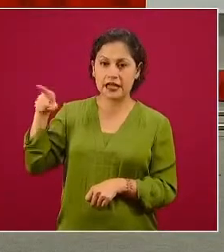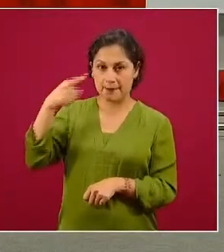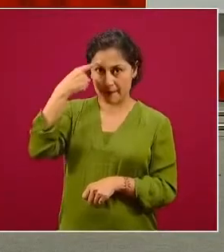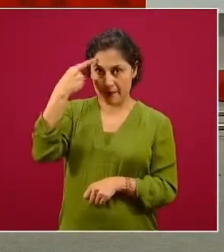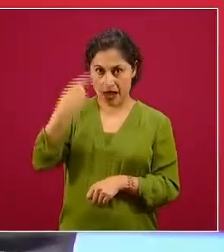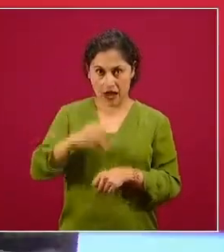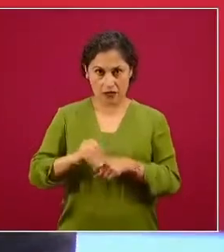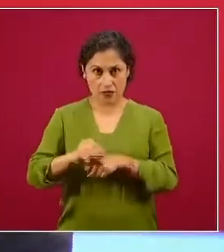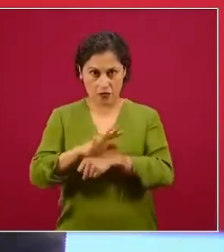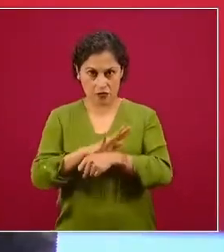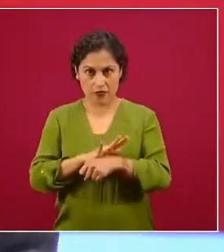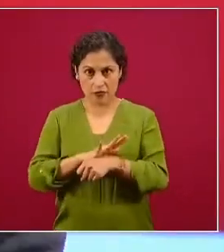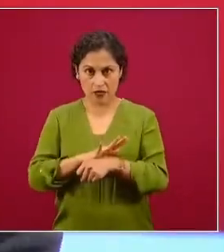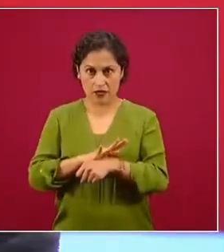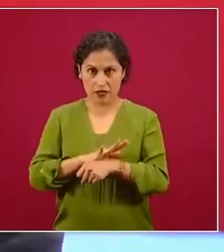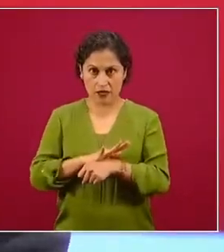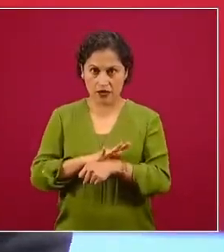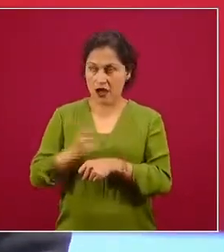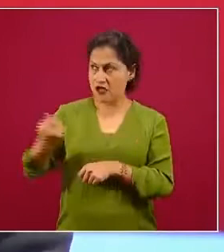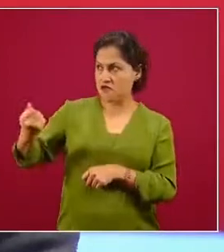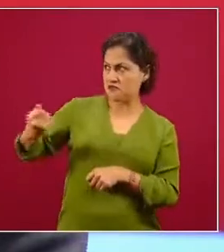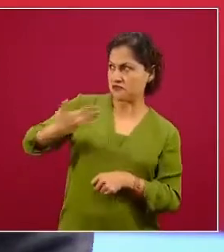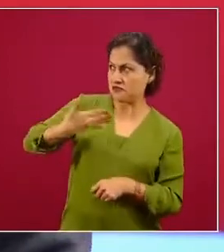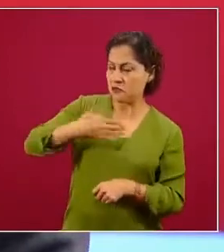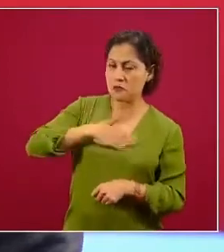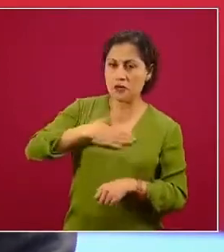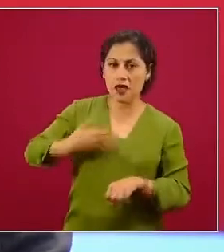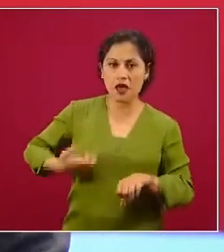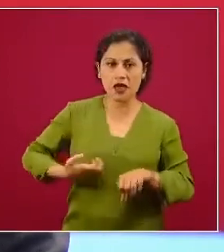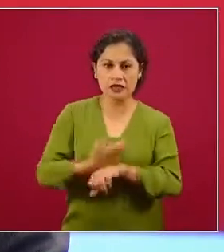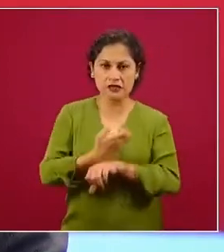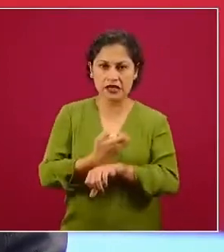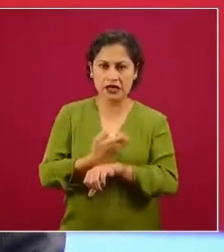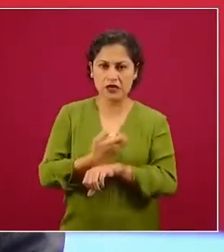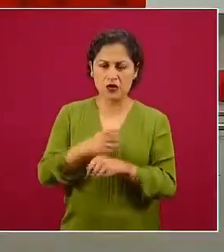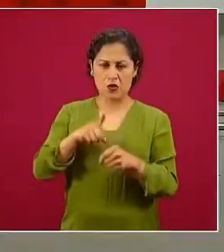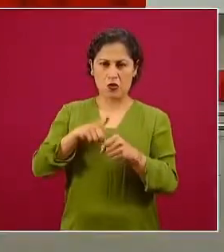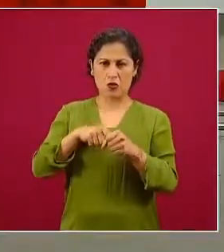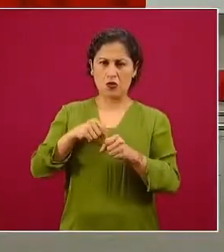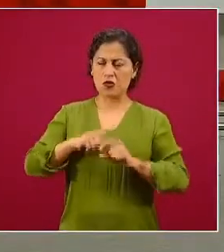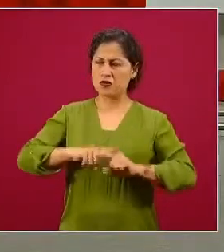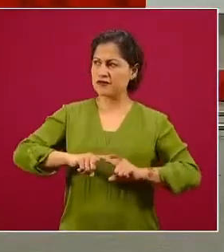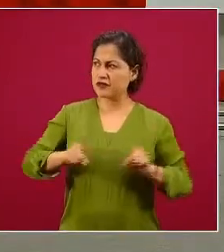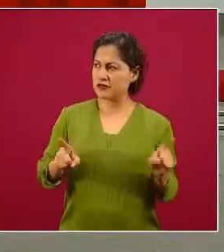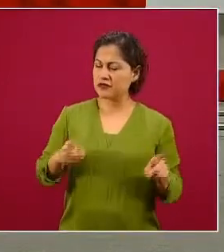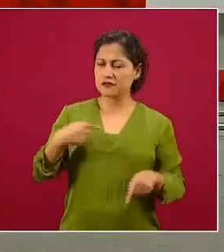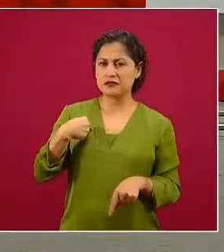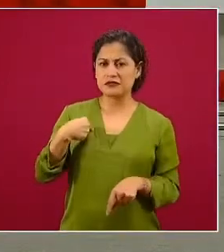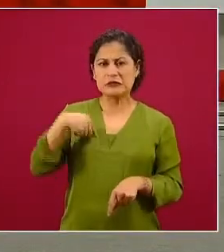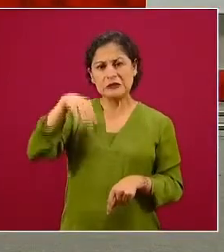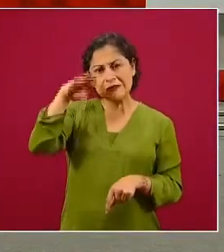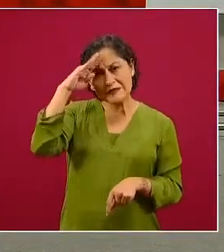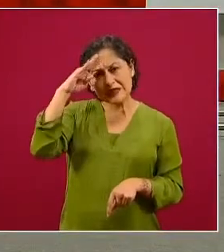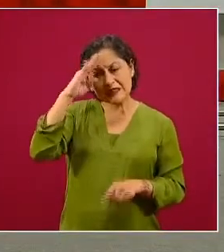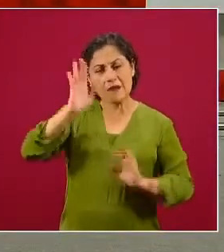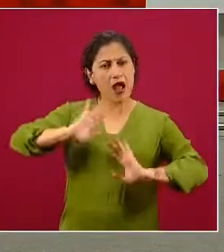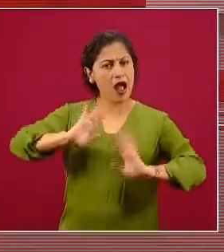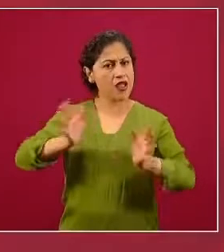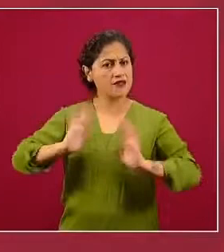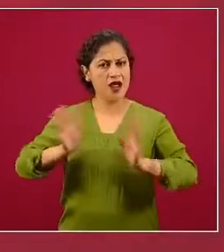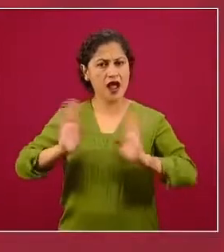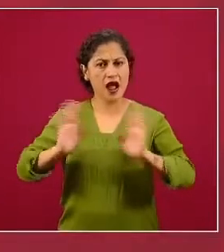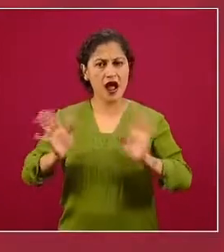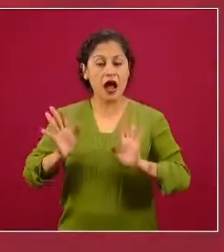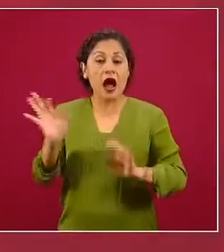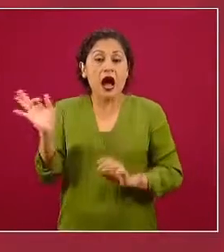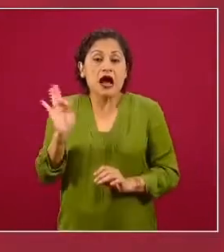tienen una calificación, un color distinto al que esperaban. Y quizá ya habían hecho cálculos